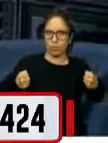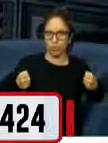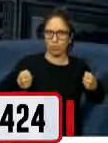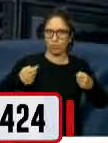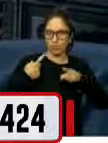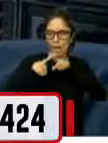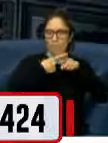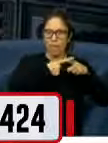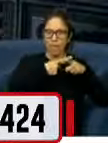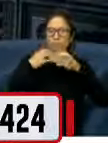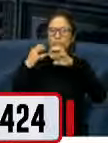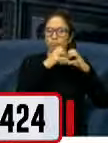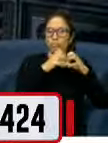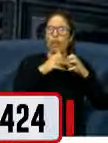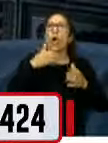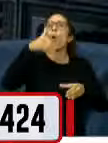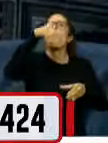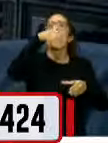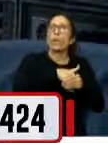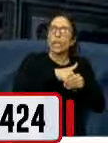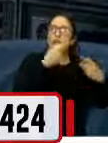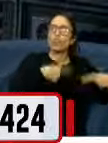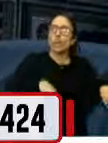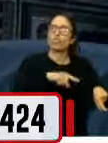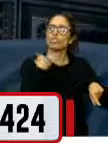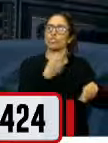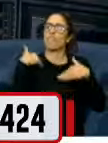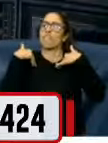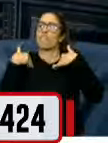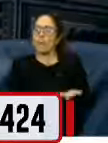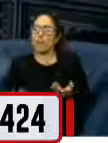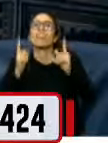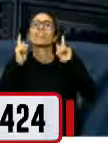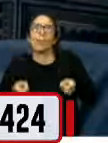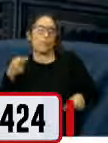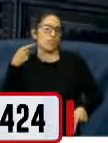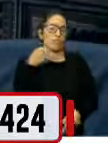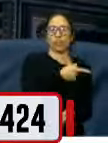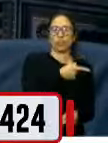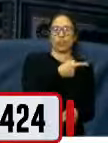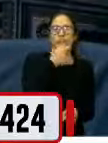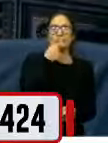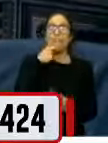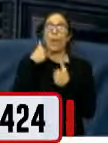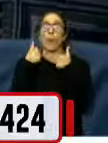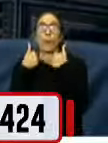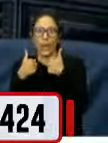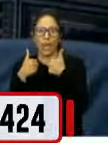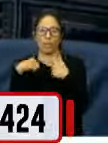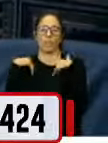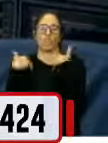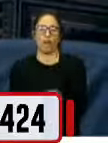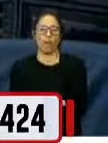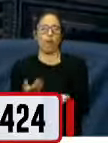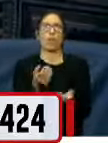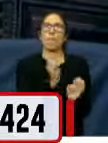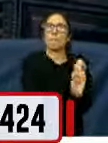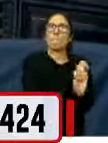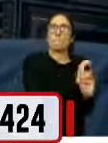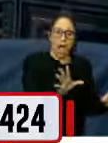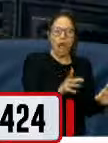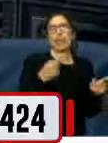Germán, Lili, muy buenas tardes. Placer de saludarlo, como bien decía vos, Germán. Estamos ubicados sobre Rodríguez Peña